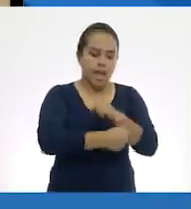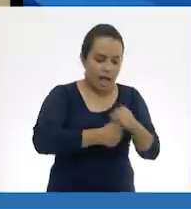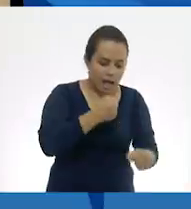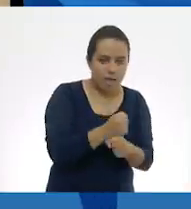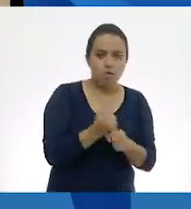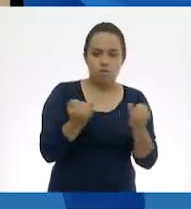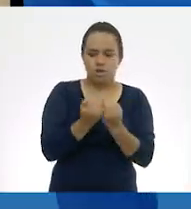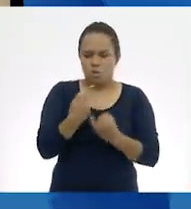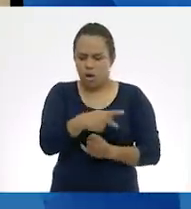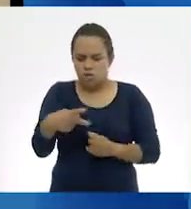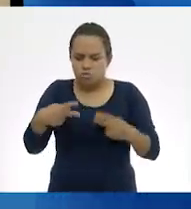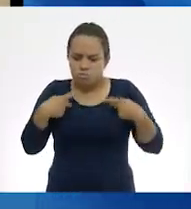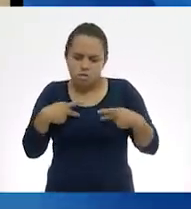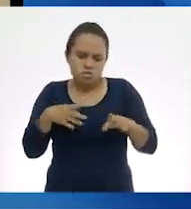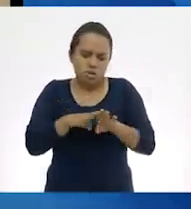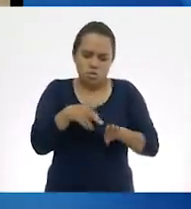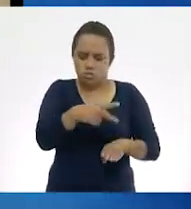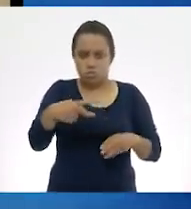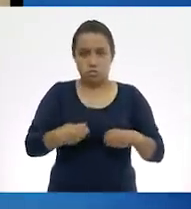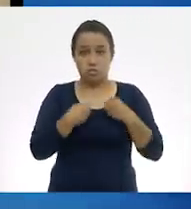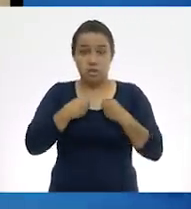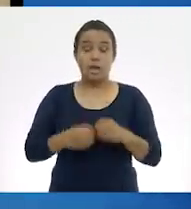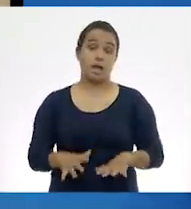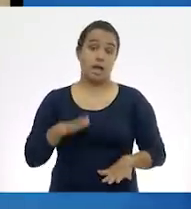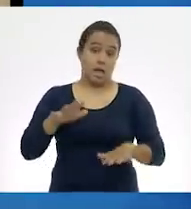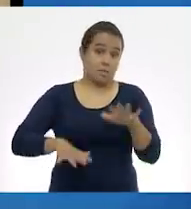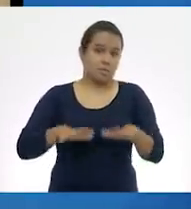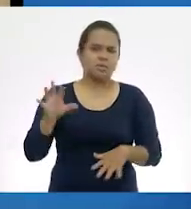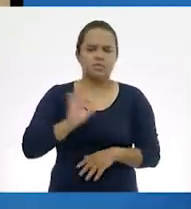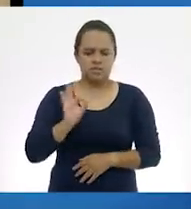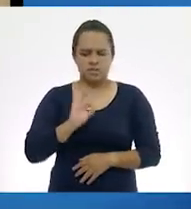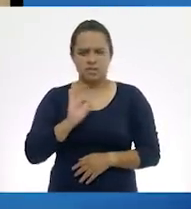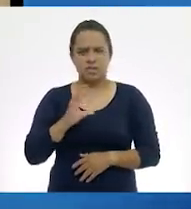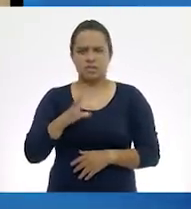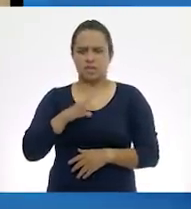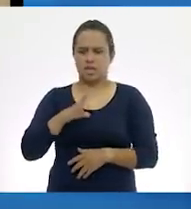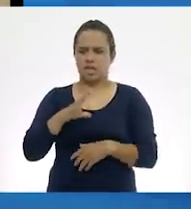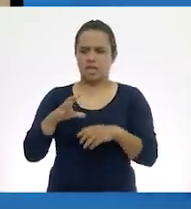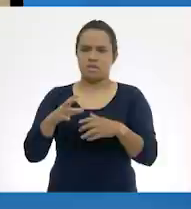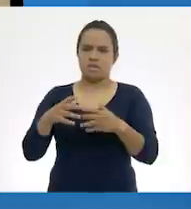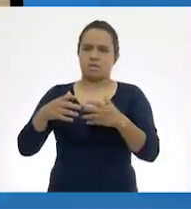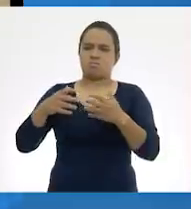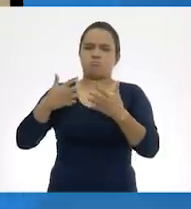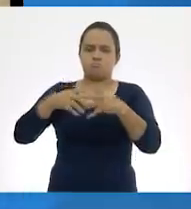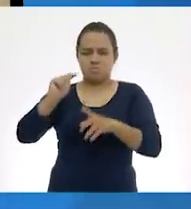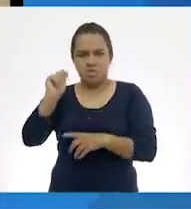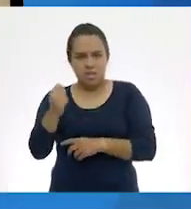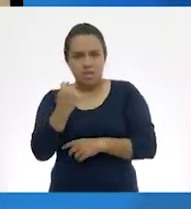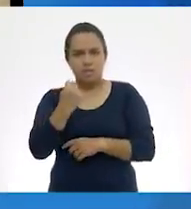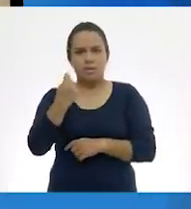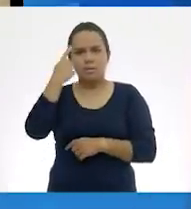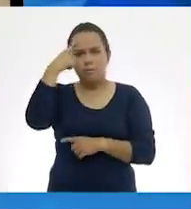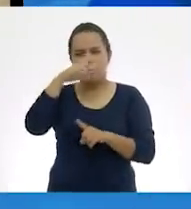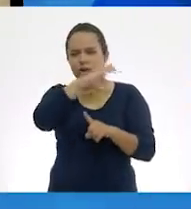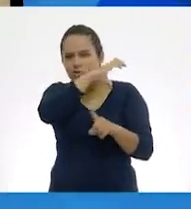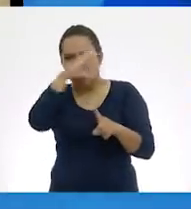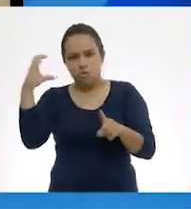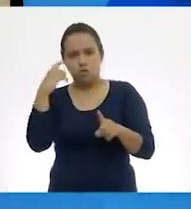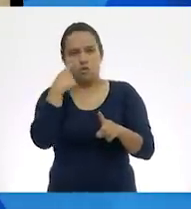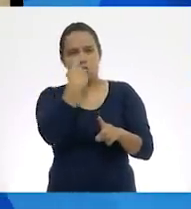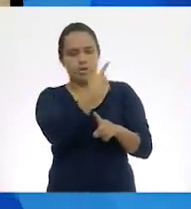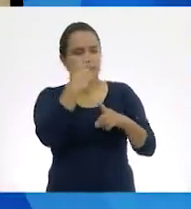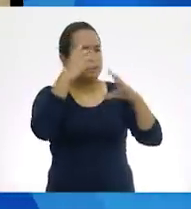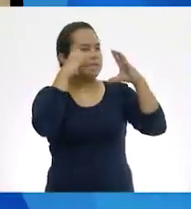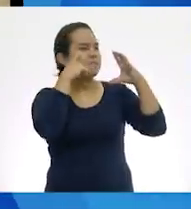condición de la persona que estamos evaluando. Otras veces nos vamos a ayudar también de equipos y máquinas que nos van a permitir ver fotos de cómo se ve